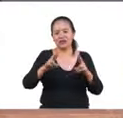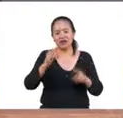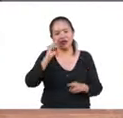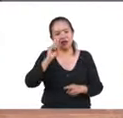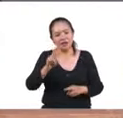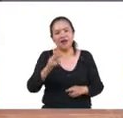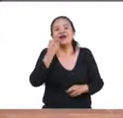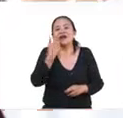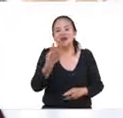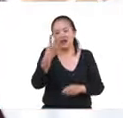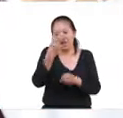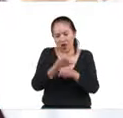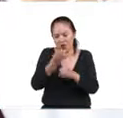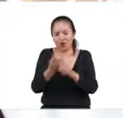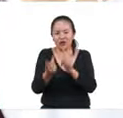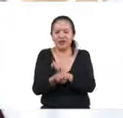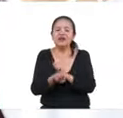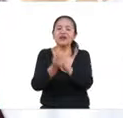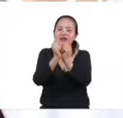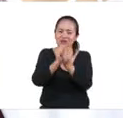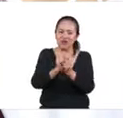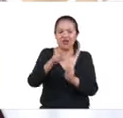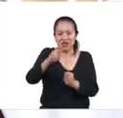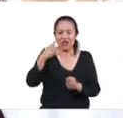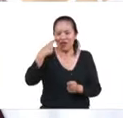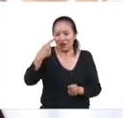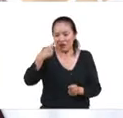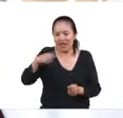camino que sigue representando la esperanza.